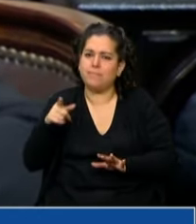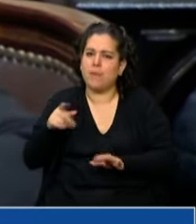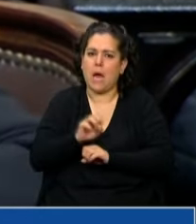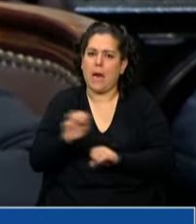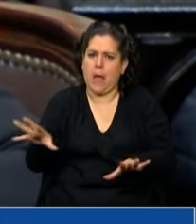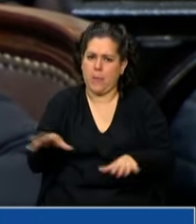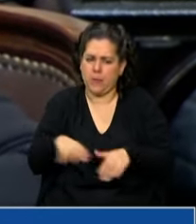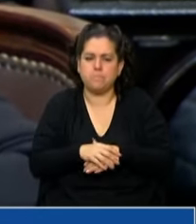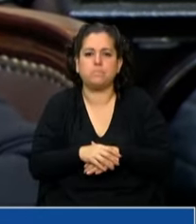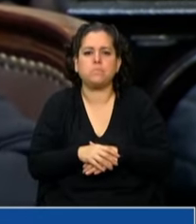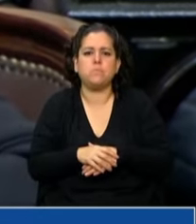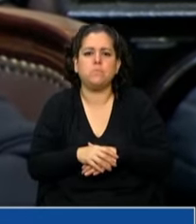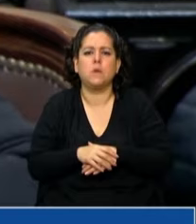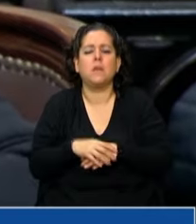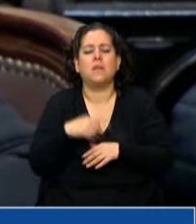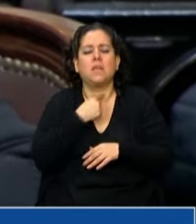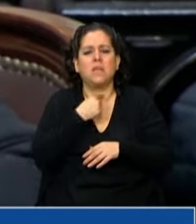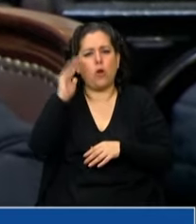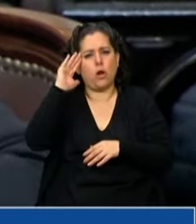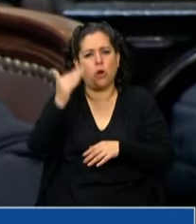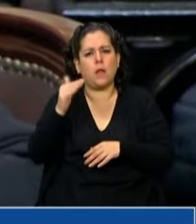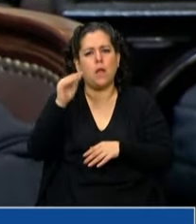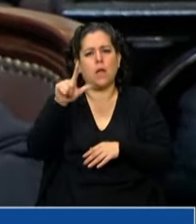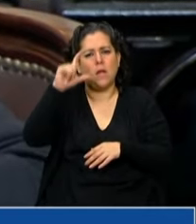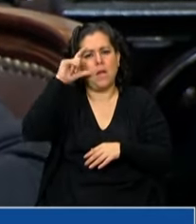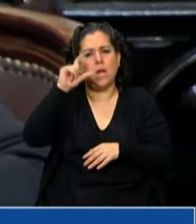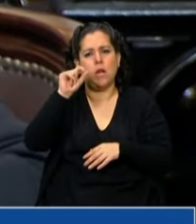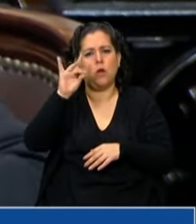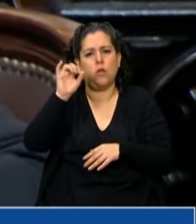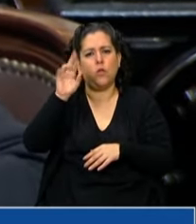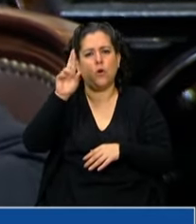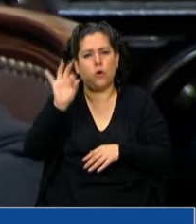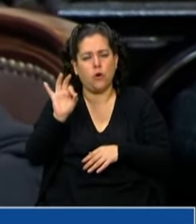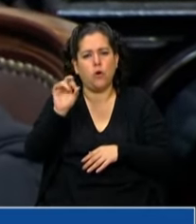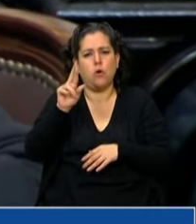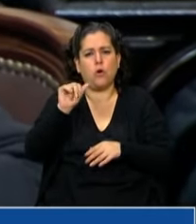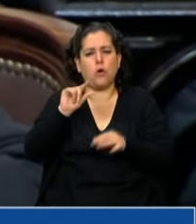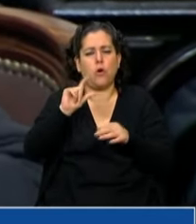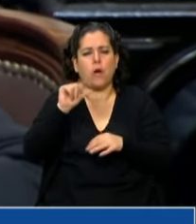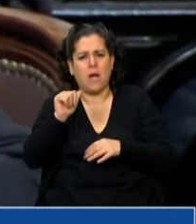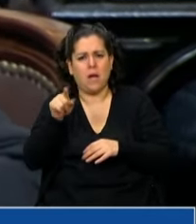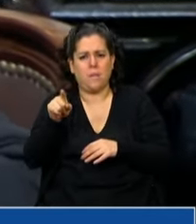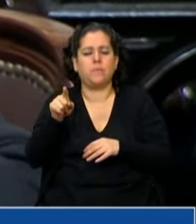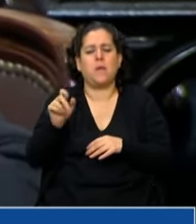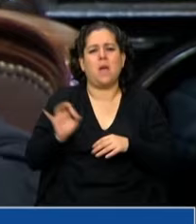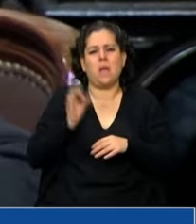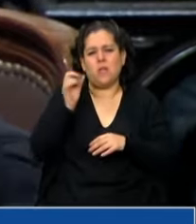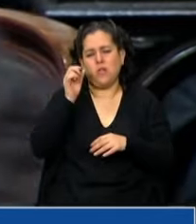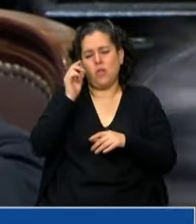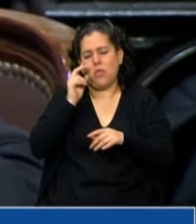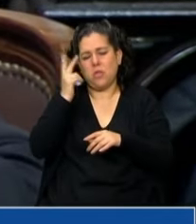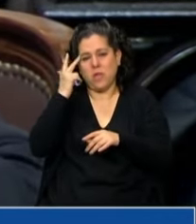Quiero recordar a Deodoro Roca, que fue el redactor del manifiesto de la reforma universitaria del 18, y